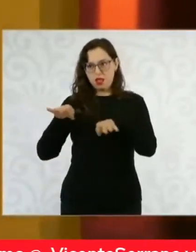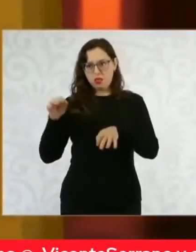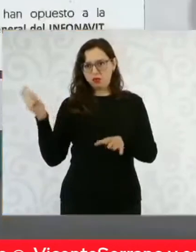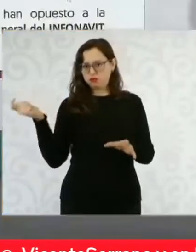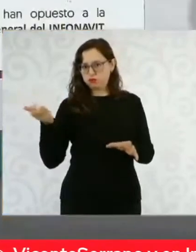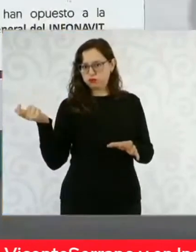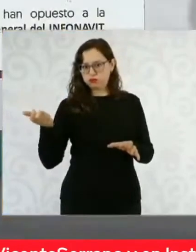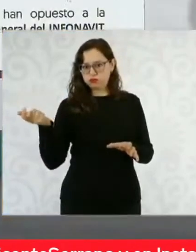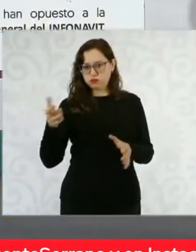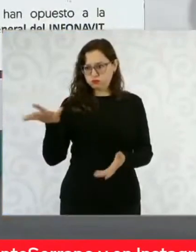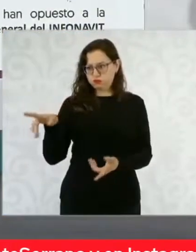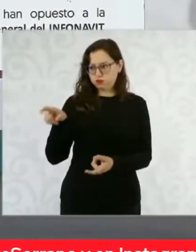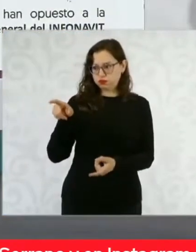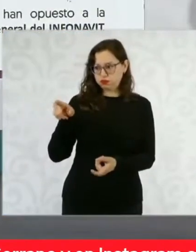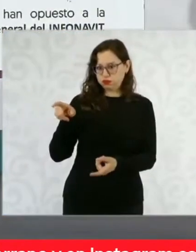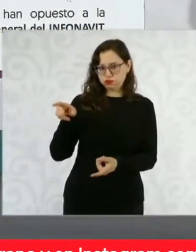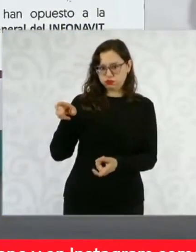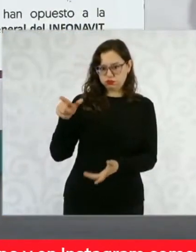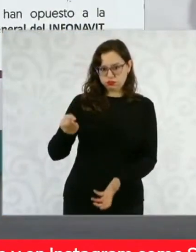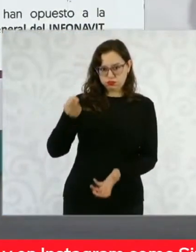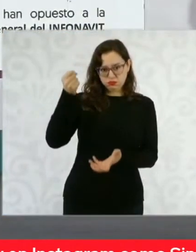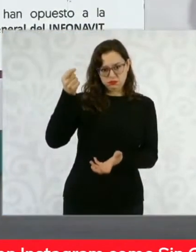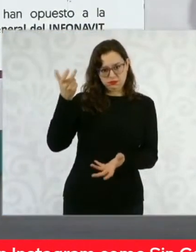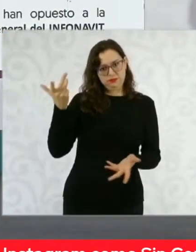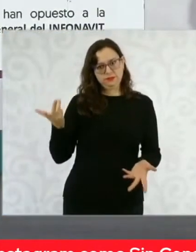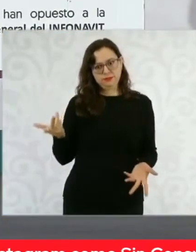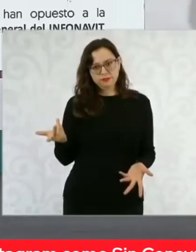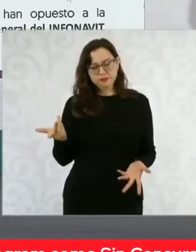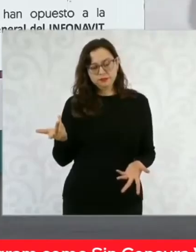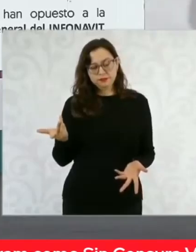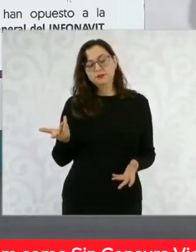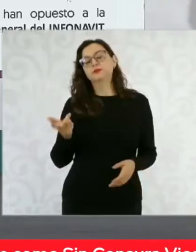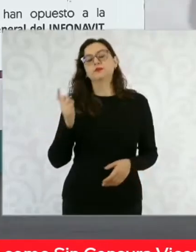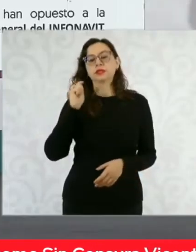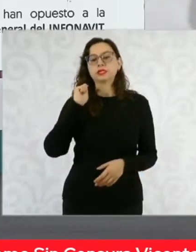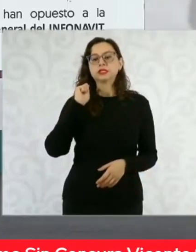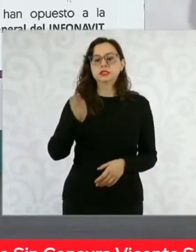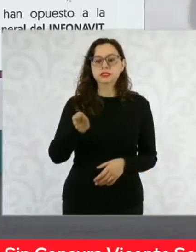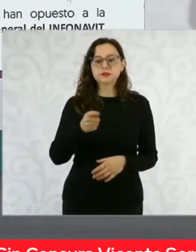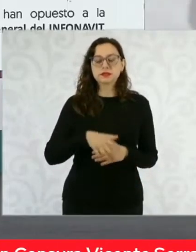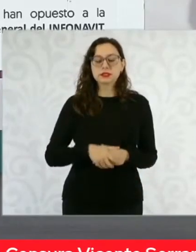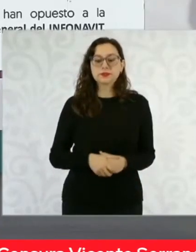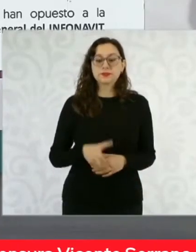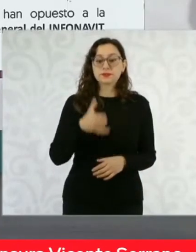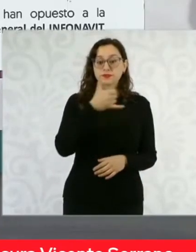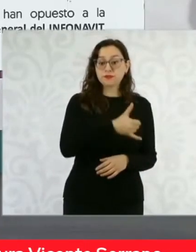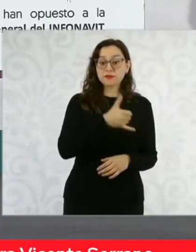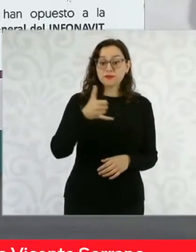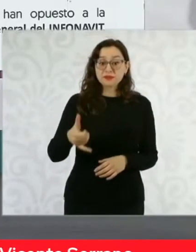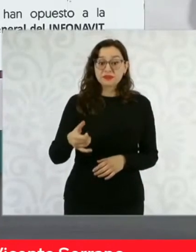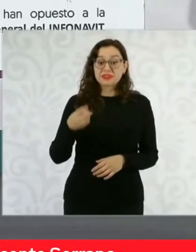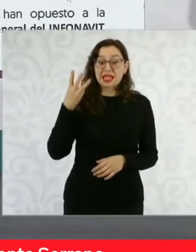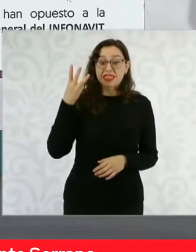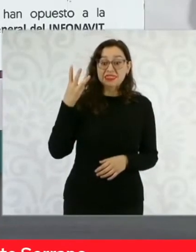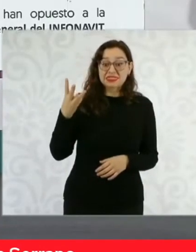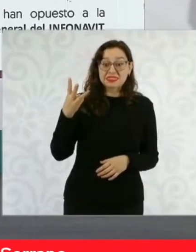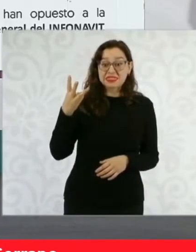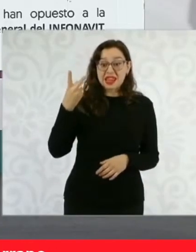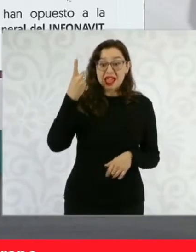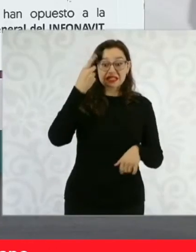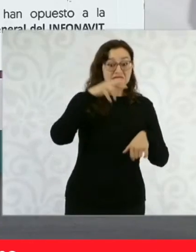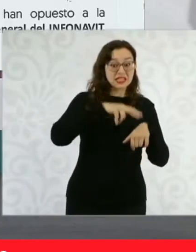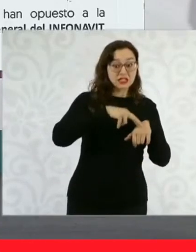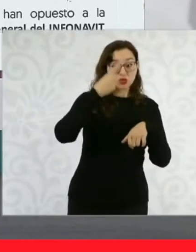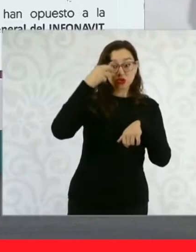Me explico. Al existir 3 direcciones en el instituto, en el Infonavit, se diluye la línea